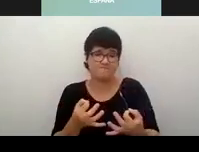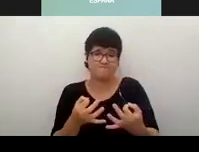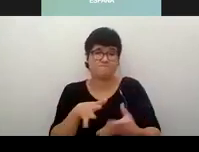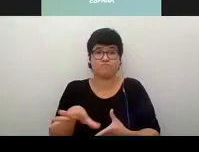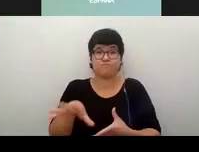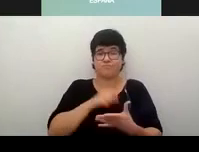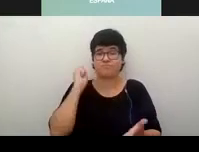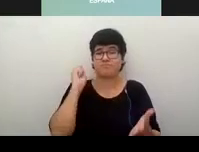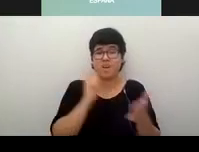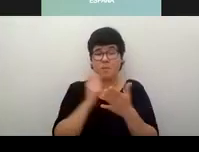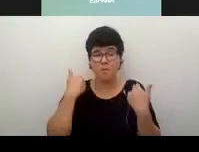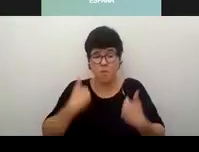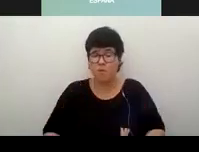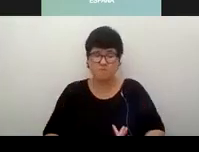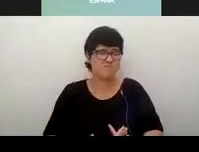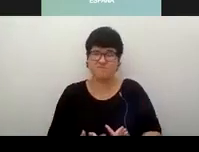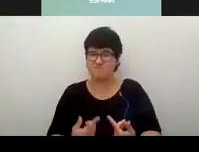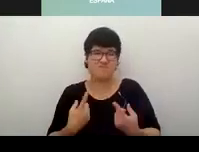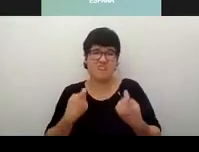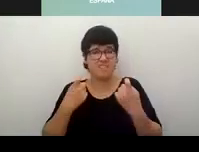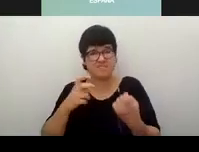cuerpo lo que necesita